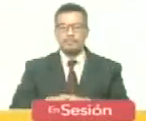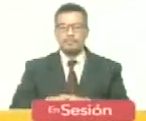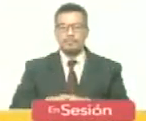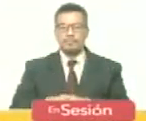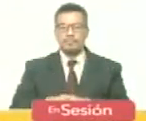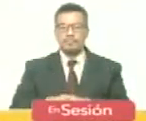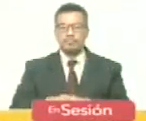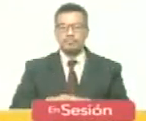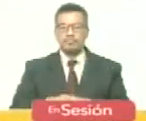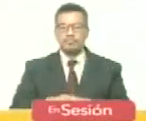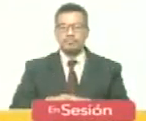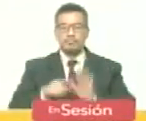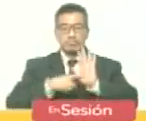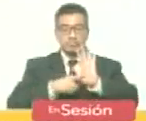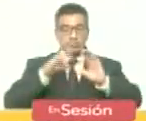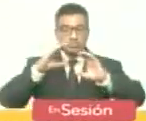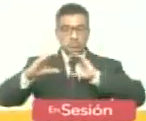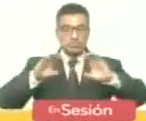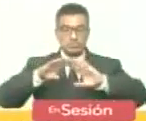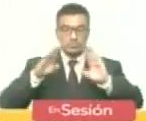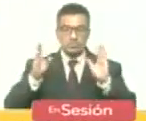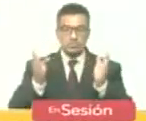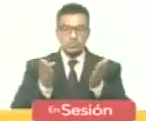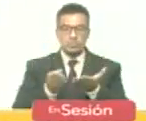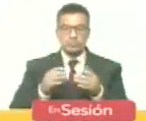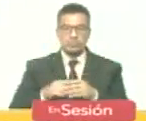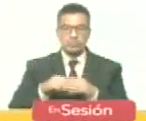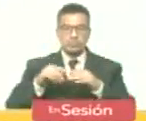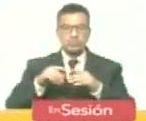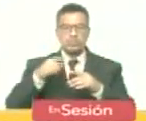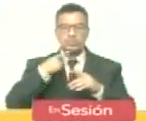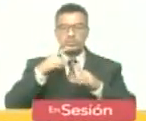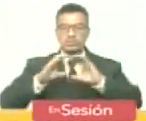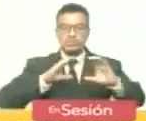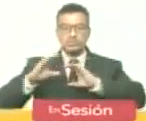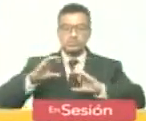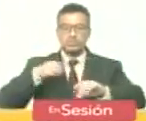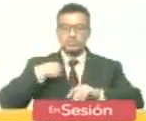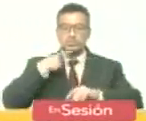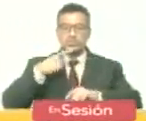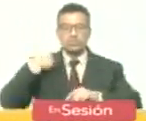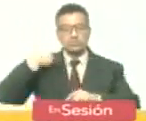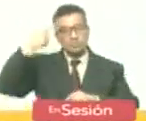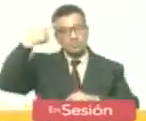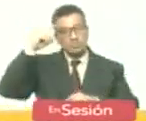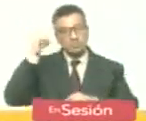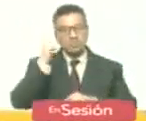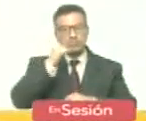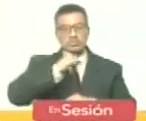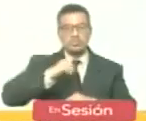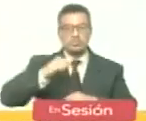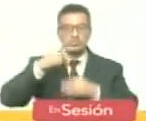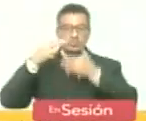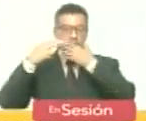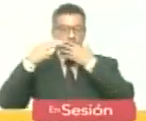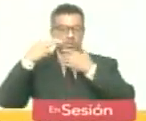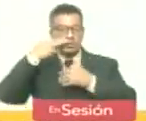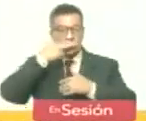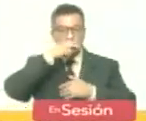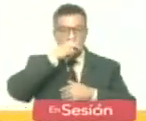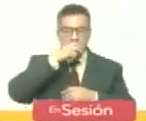¿Qué publicaron los medios del mundo? Los mismos que dijeron presunto atentado a Maduro,